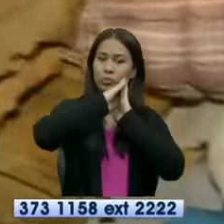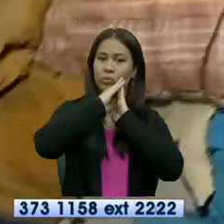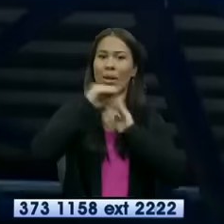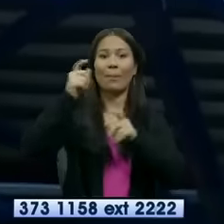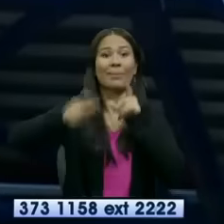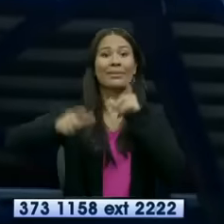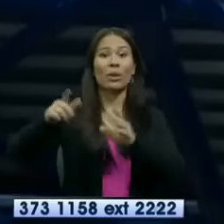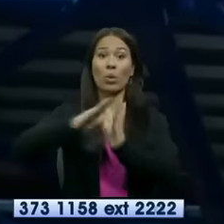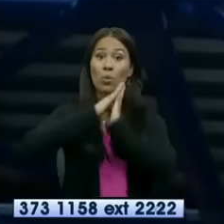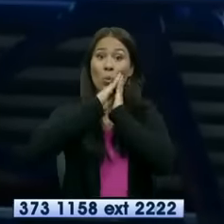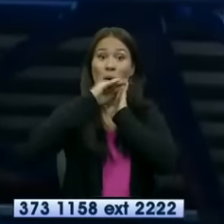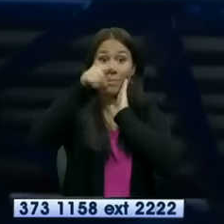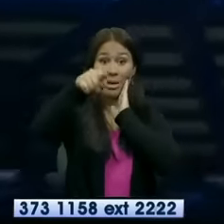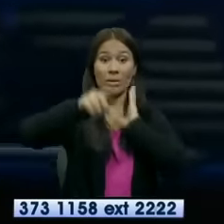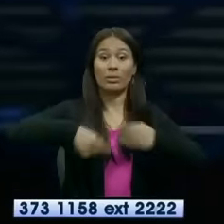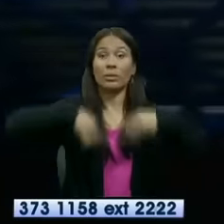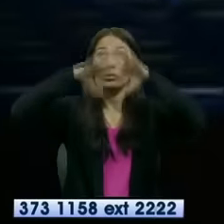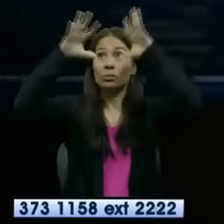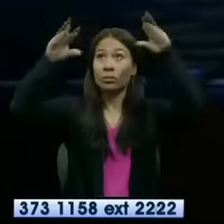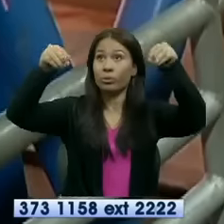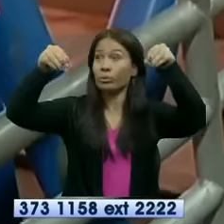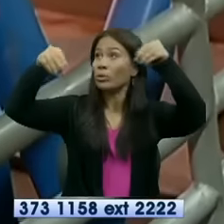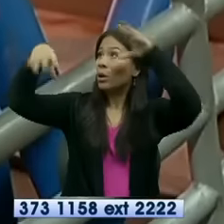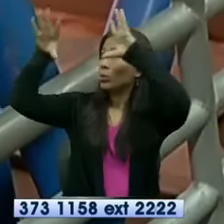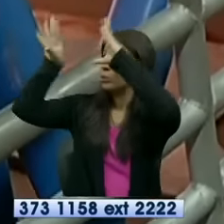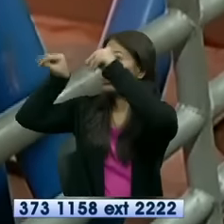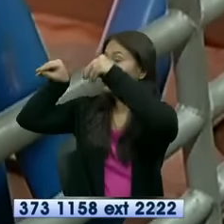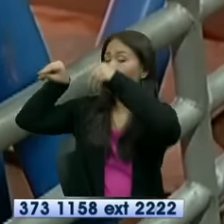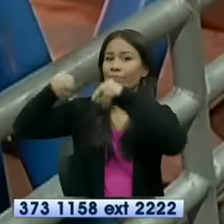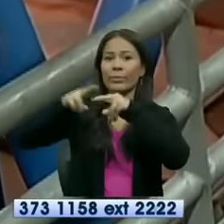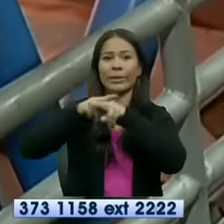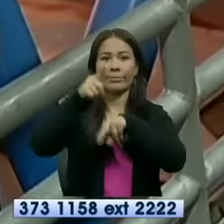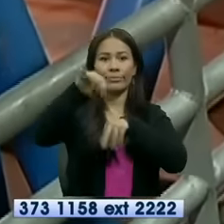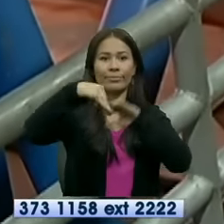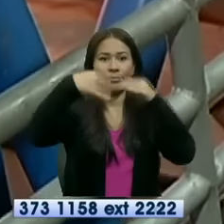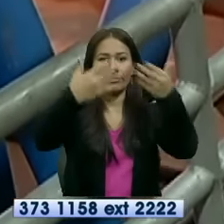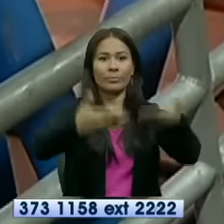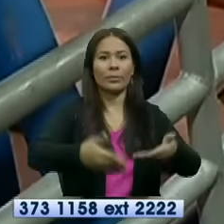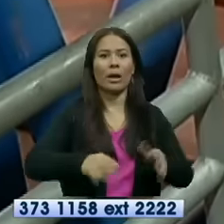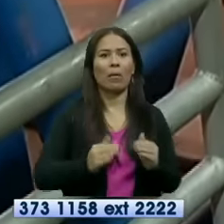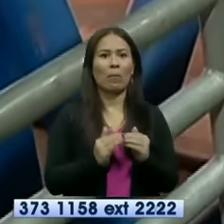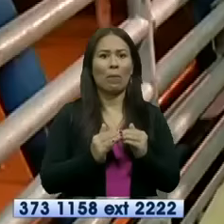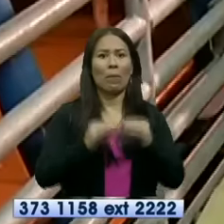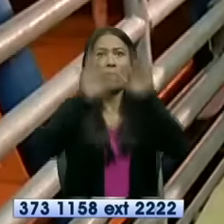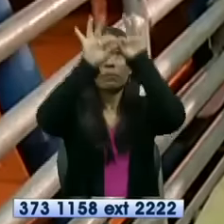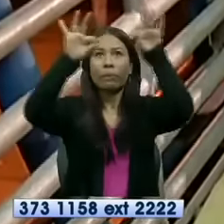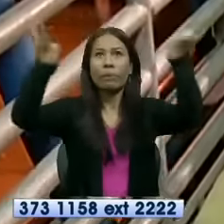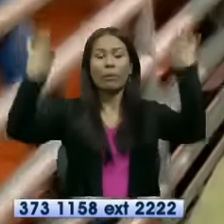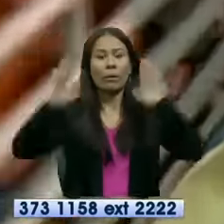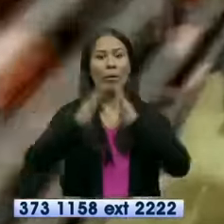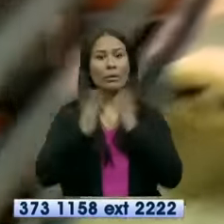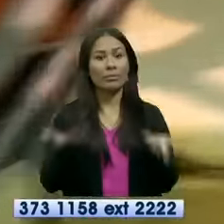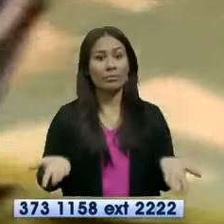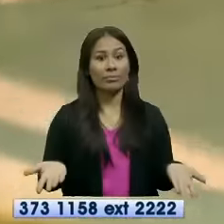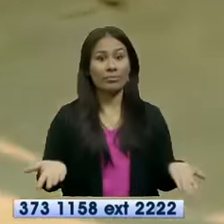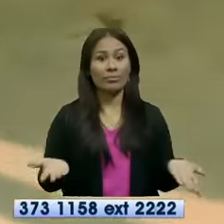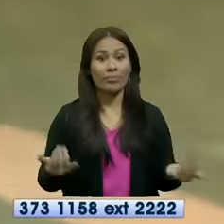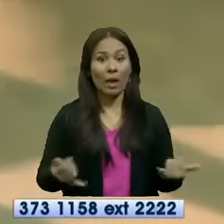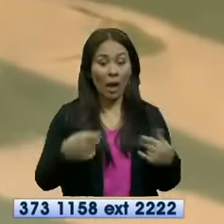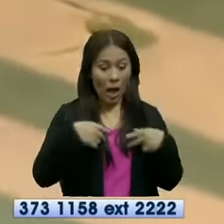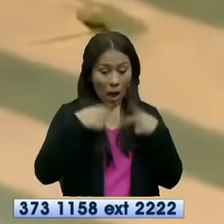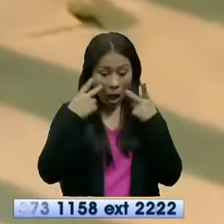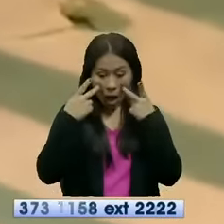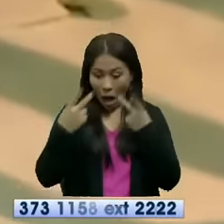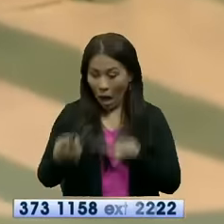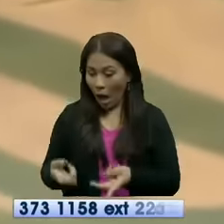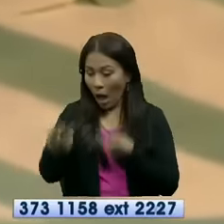personas que duermen sobre la infraestructura utilizan las barandas como cordeles. Ante esta